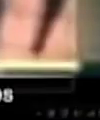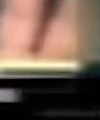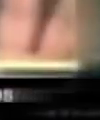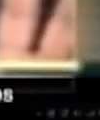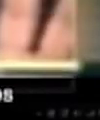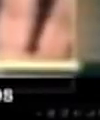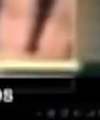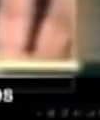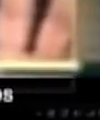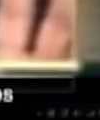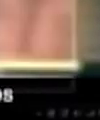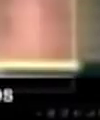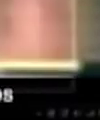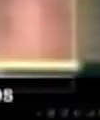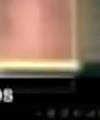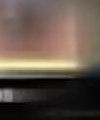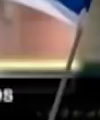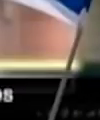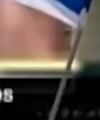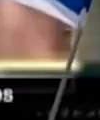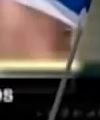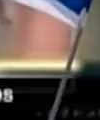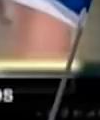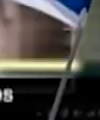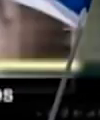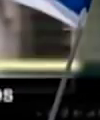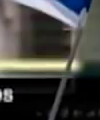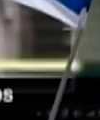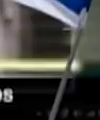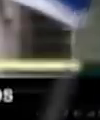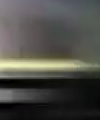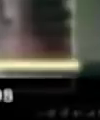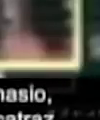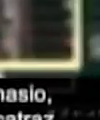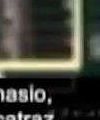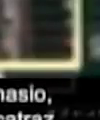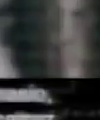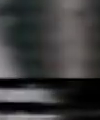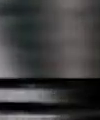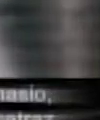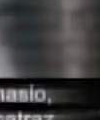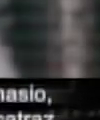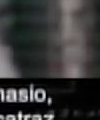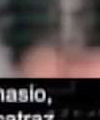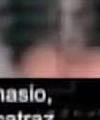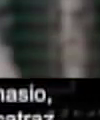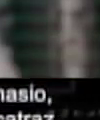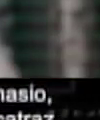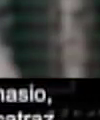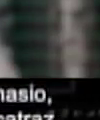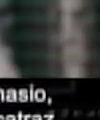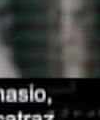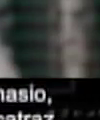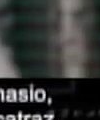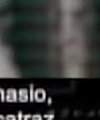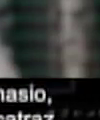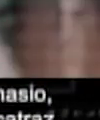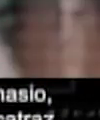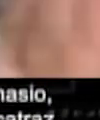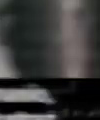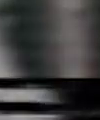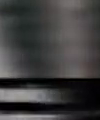en combinación con los norteamericanos y los israelitas, para hablar claro. Son de la base de la Carlota, que es